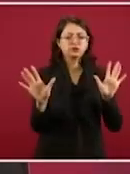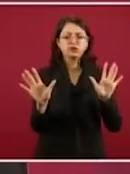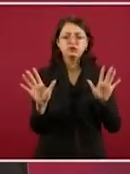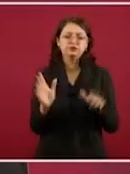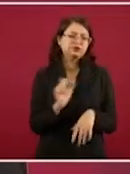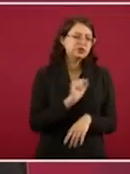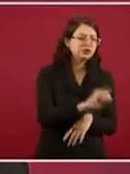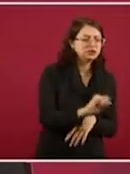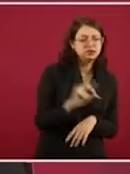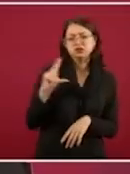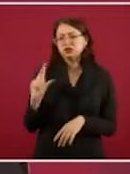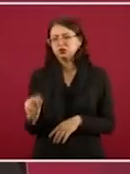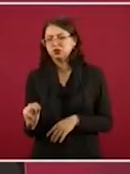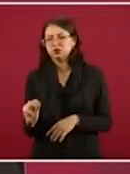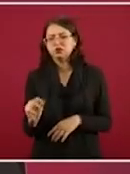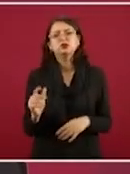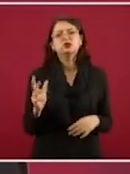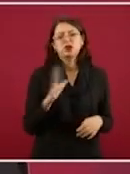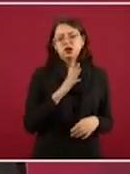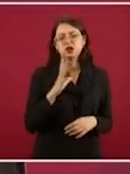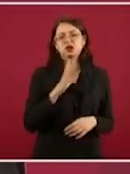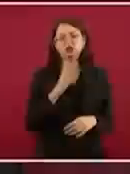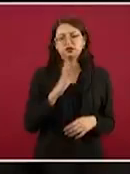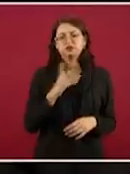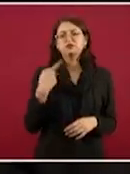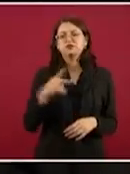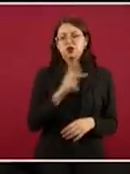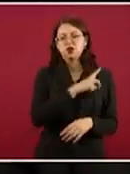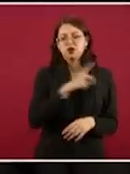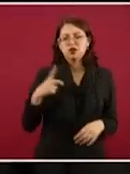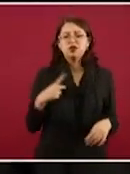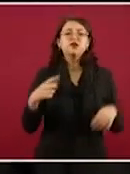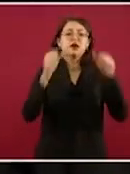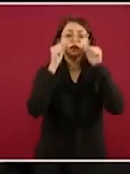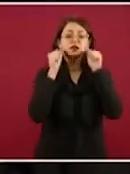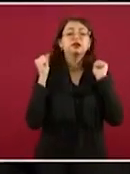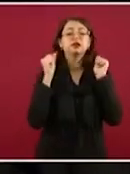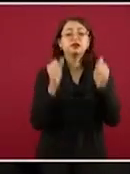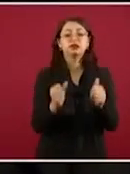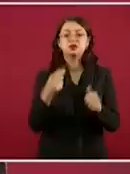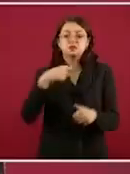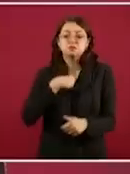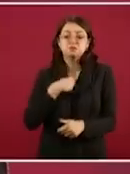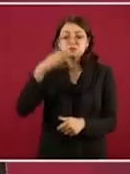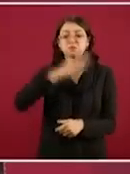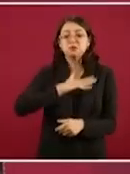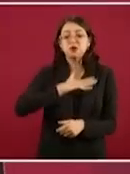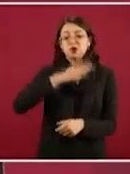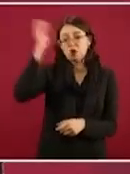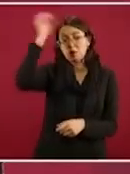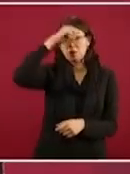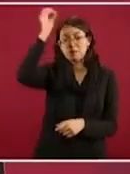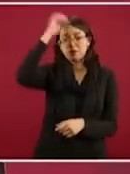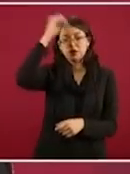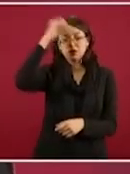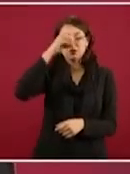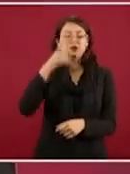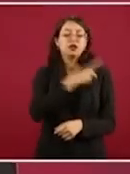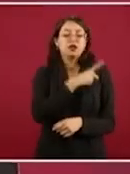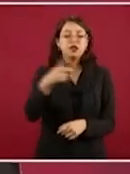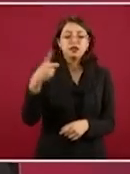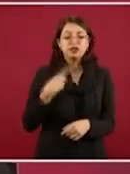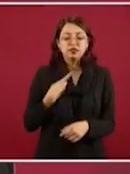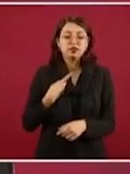a favor y en contra, pero que sí se escuche. Ese es mi punto de vista, que se